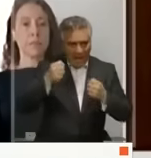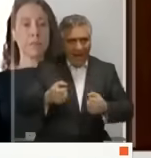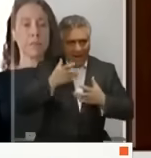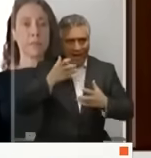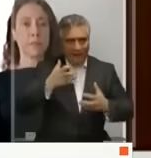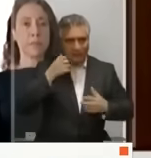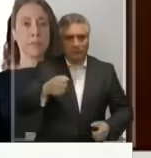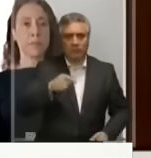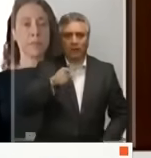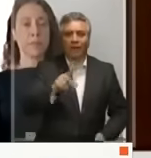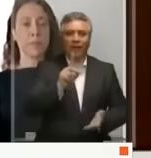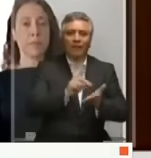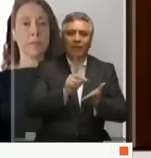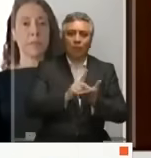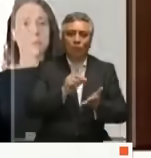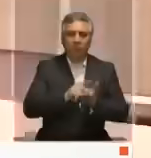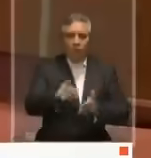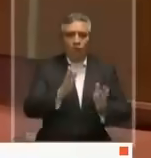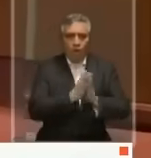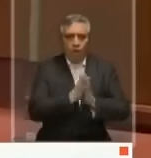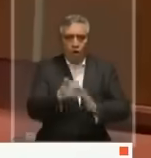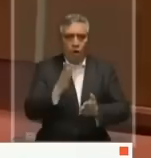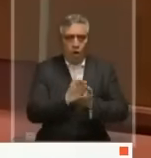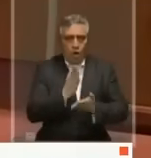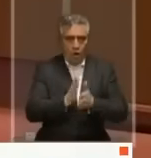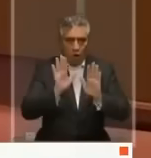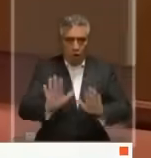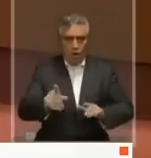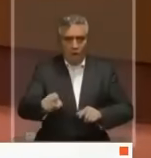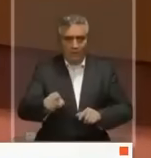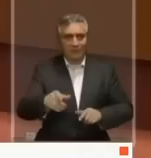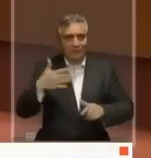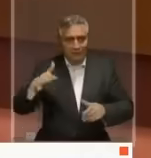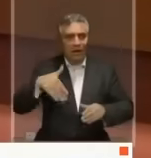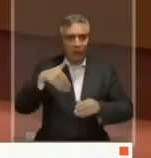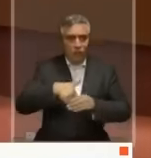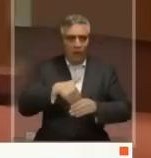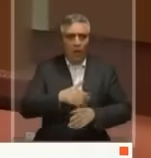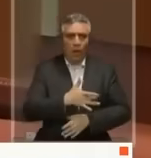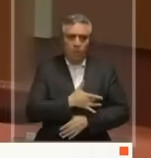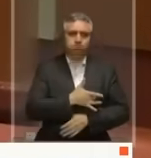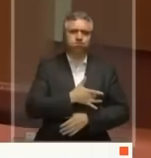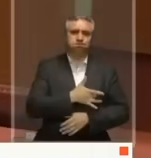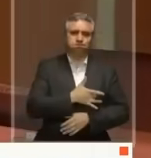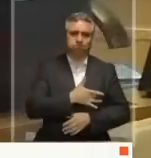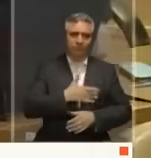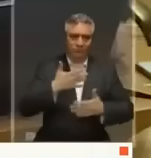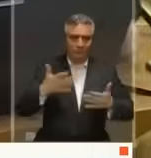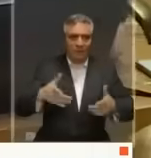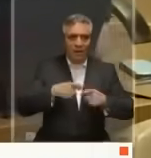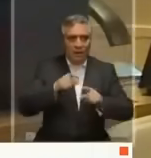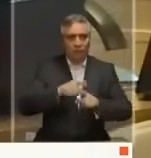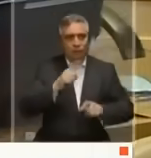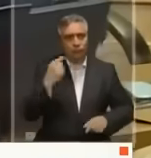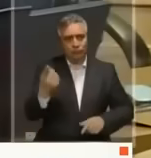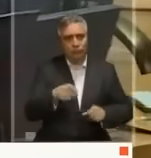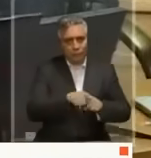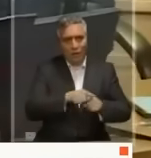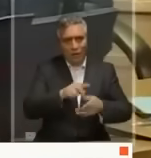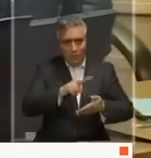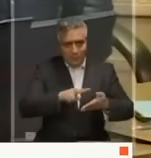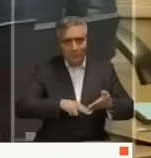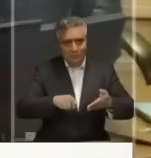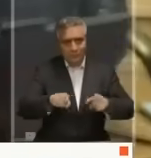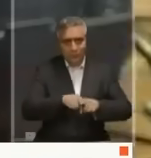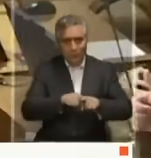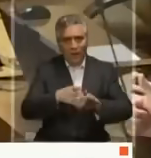Diputado Sabel, lo llamo al orden. Fue la votación que reabrió las heridas en el Congreso luego que la Cámara aprobó dar lectura al acuerdo de la Corporación